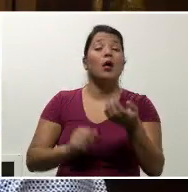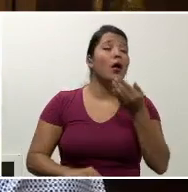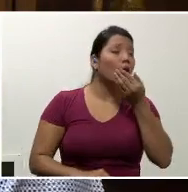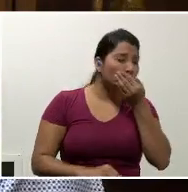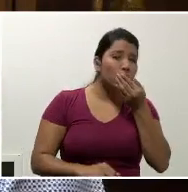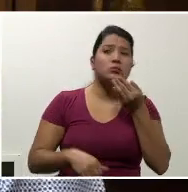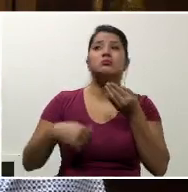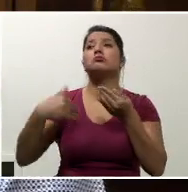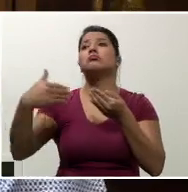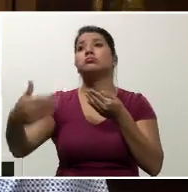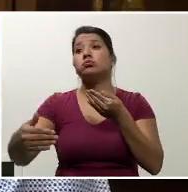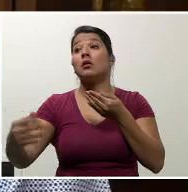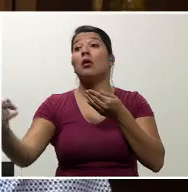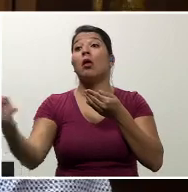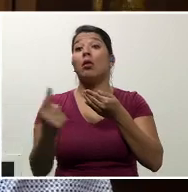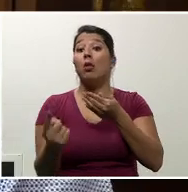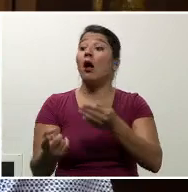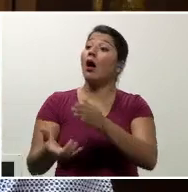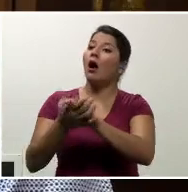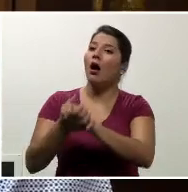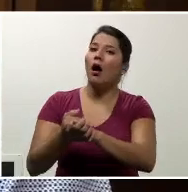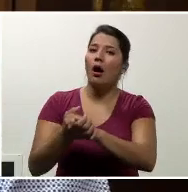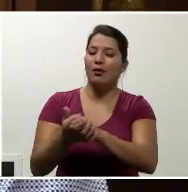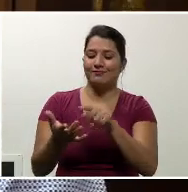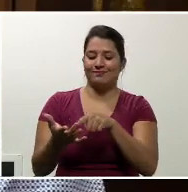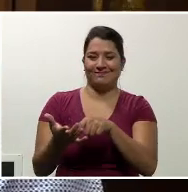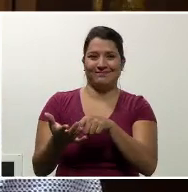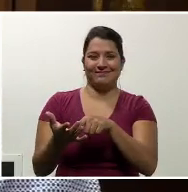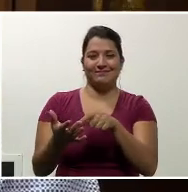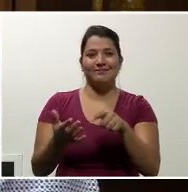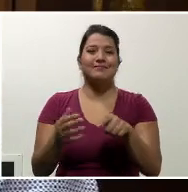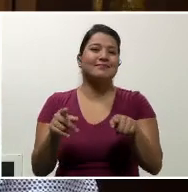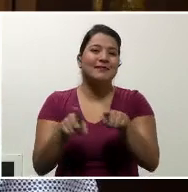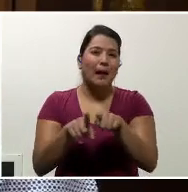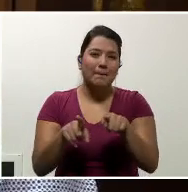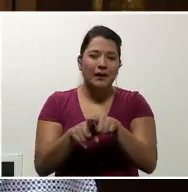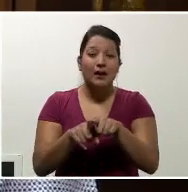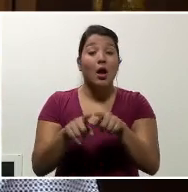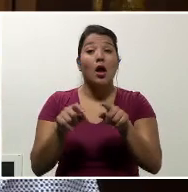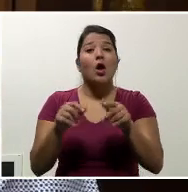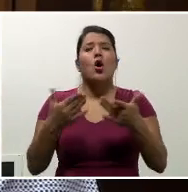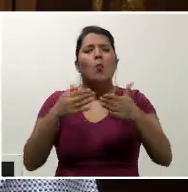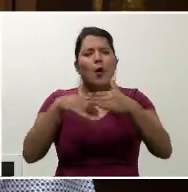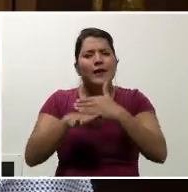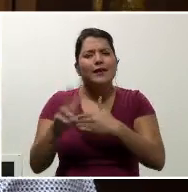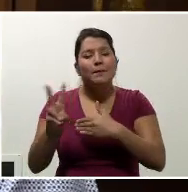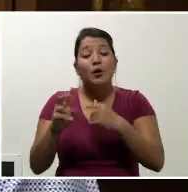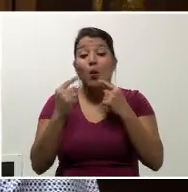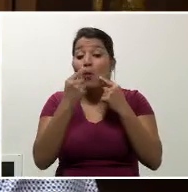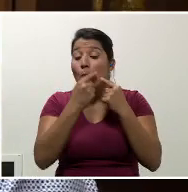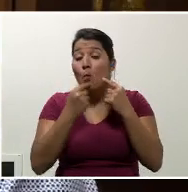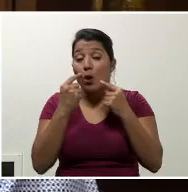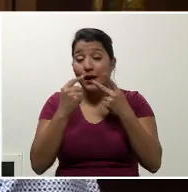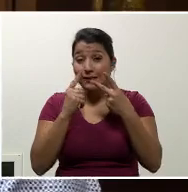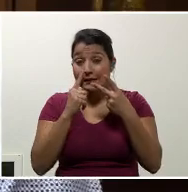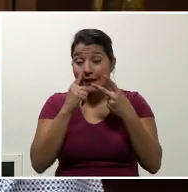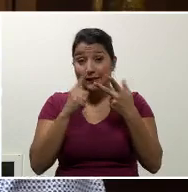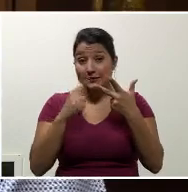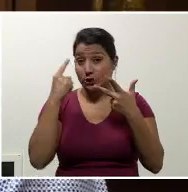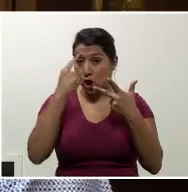otra persona. Y el virus va a entrar al cuerpo humano a través de la boca, de la nariz y de los